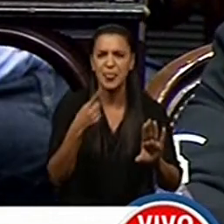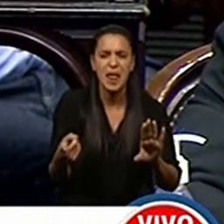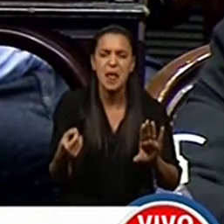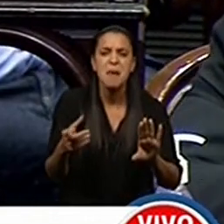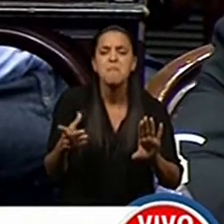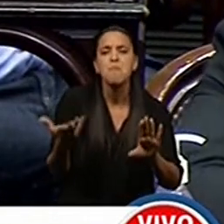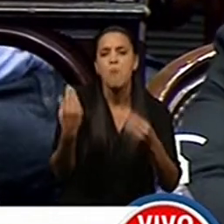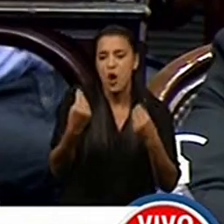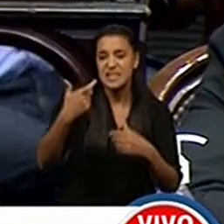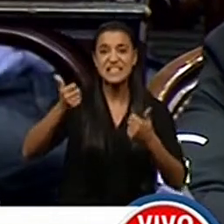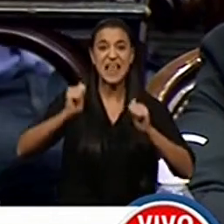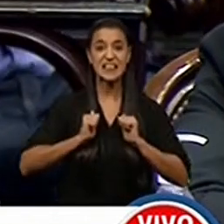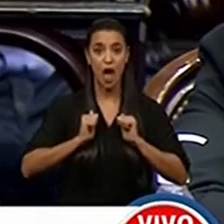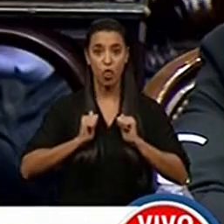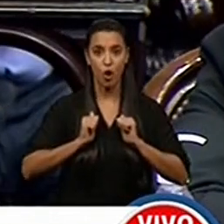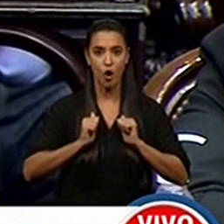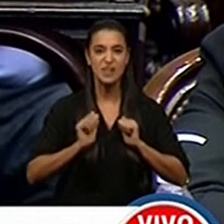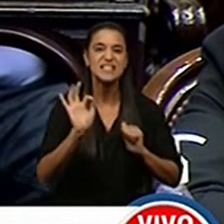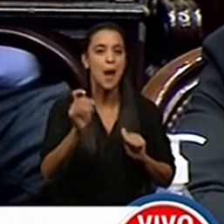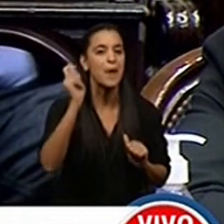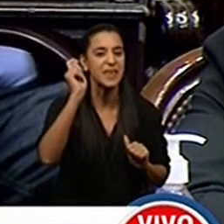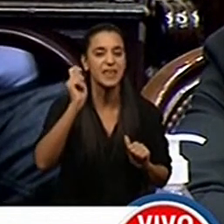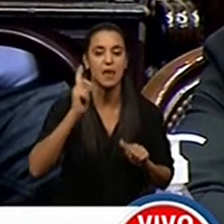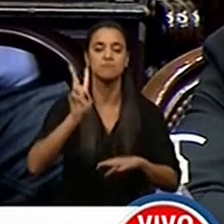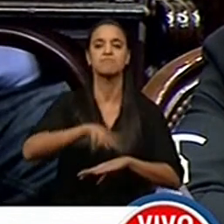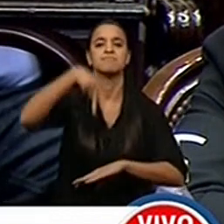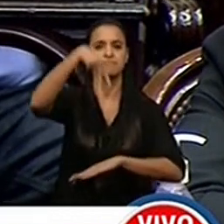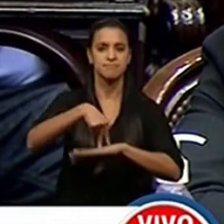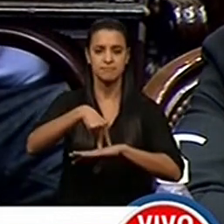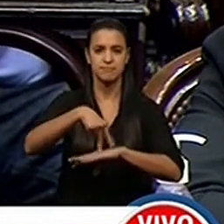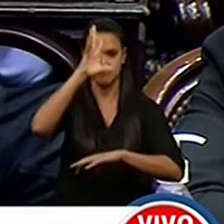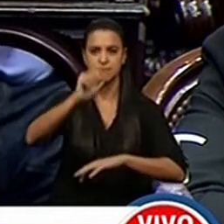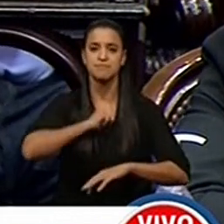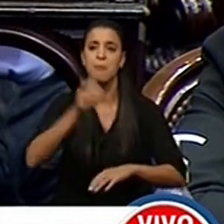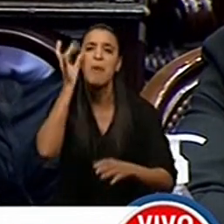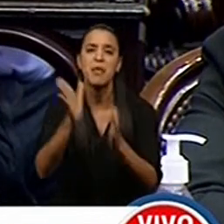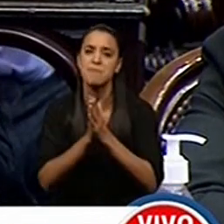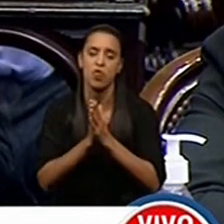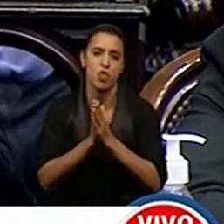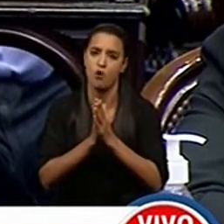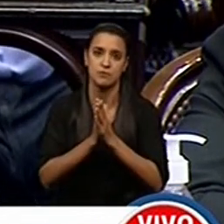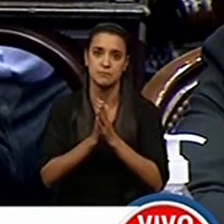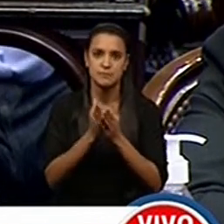cobardía del que está sentado y fue y no es capaz de pararse ni siquiera pedir disculpas.